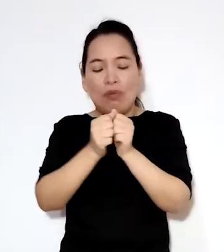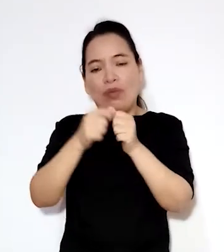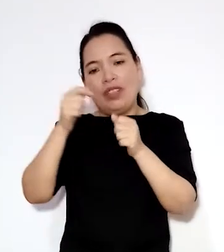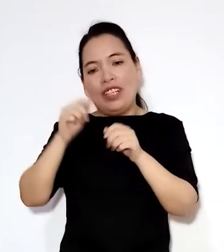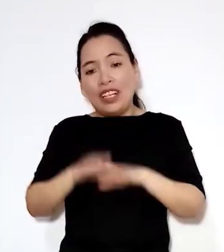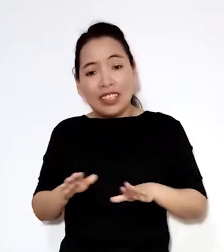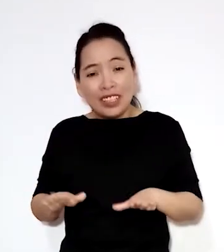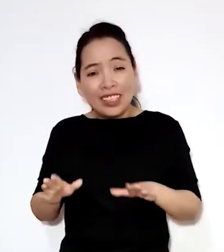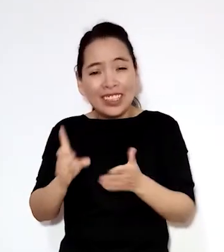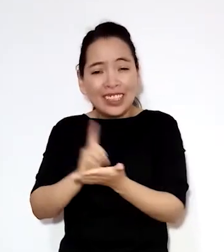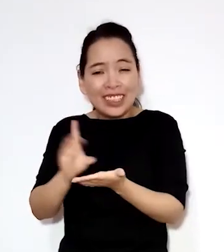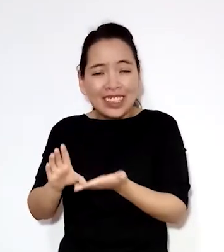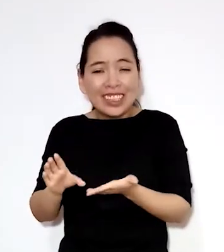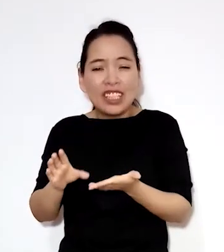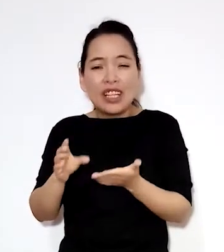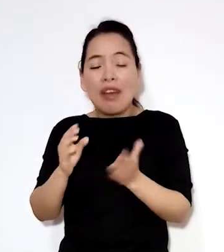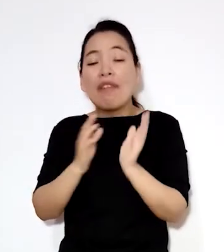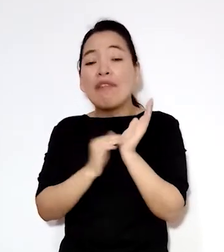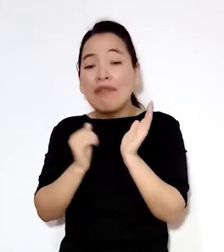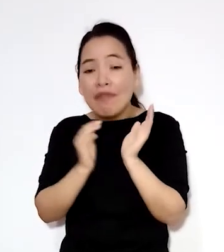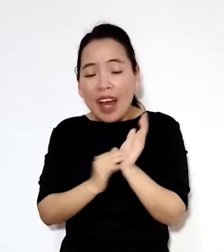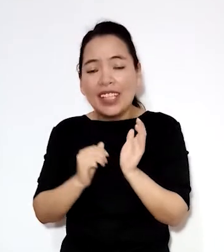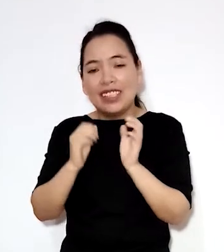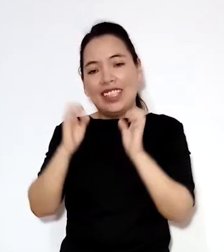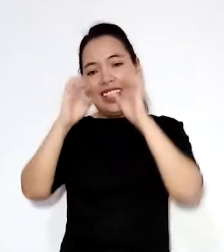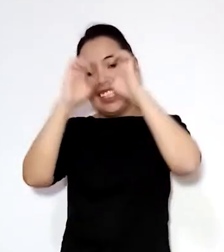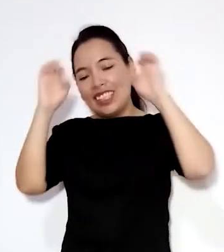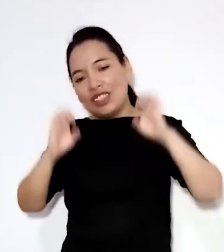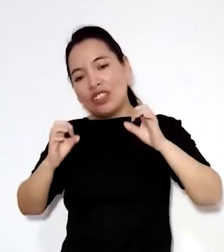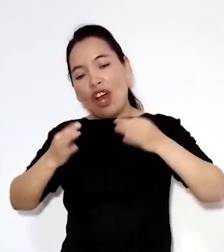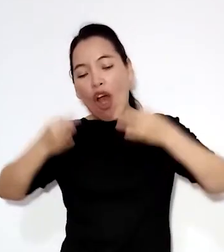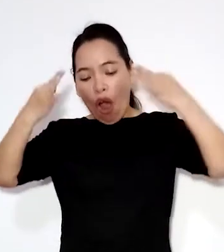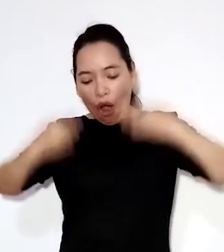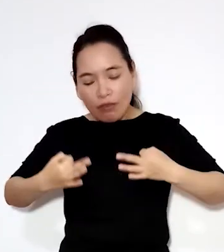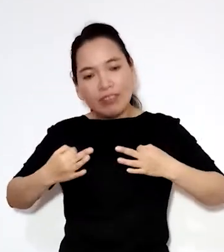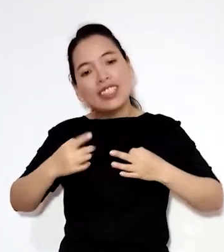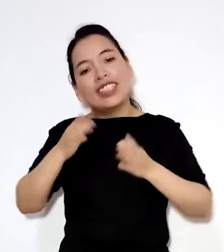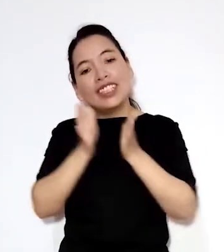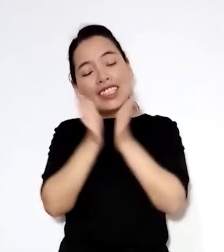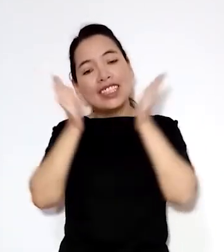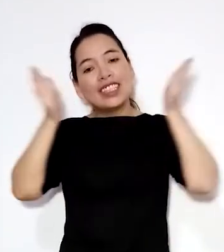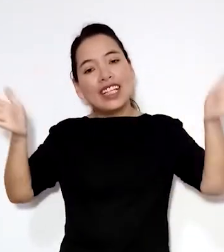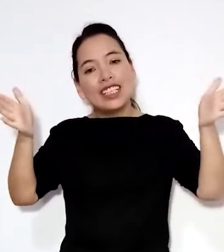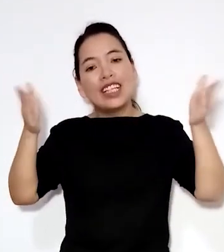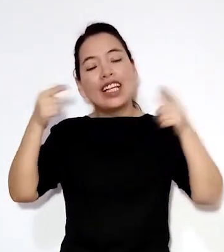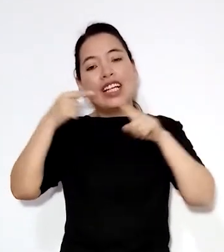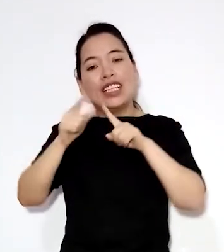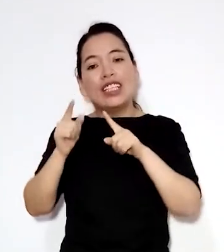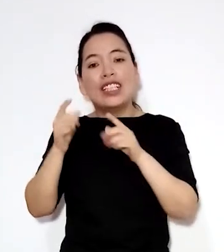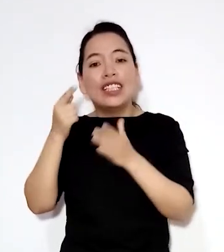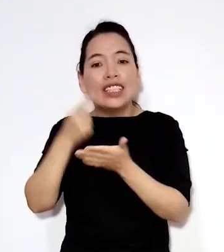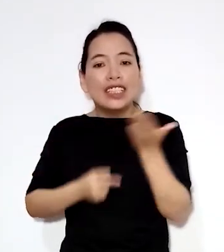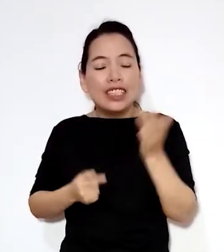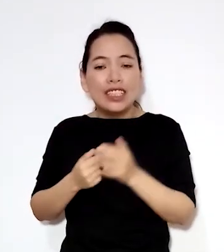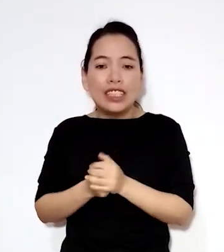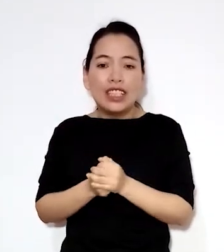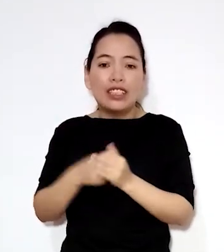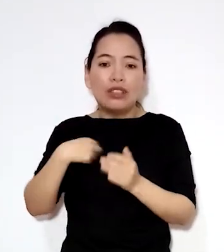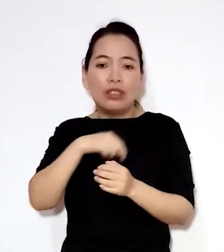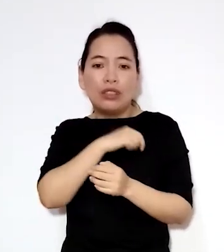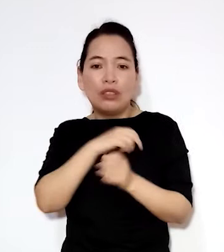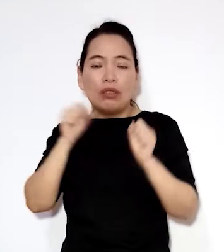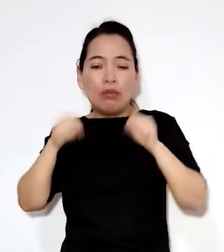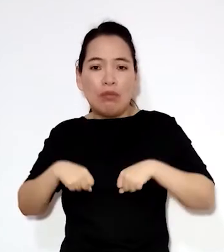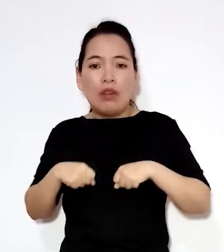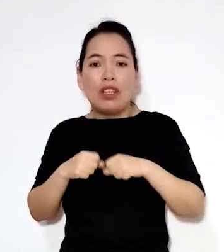en funcionamiento, no tienen los sistemas para acompañar a las personas con discapacidad, no forman parte todavía